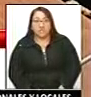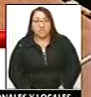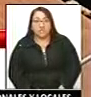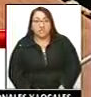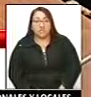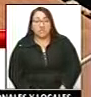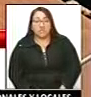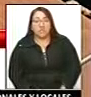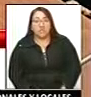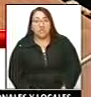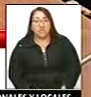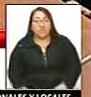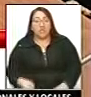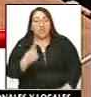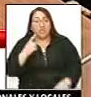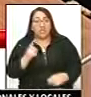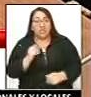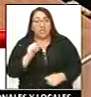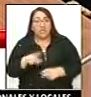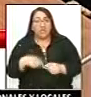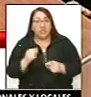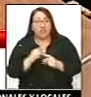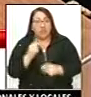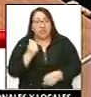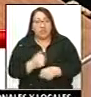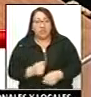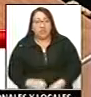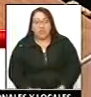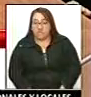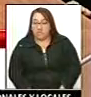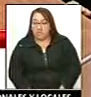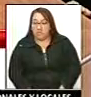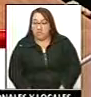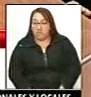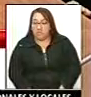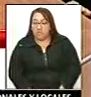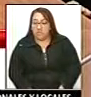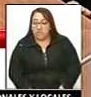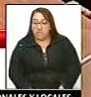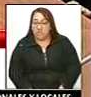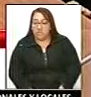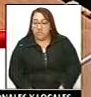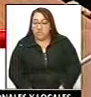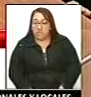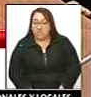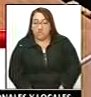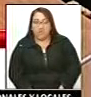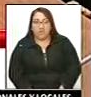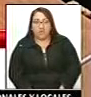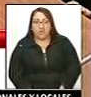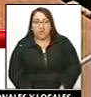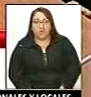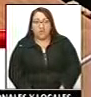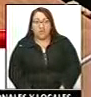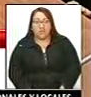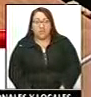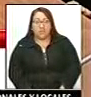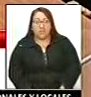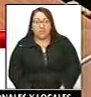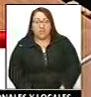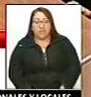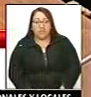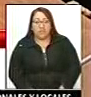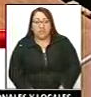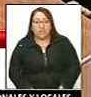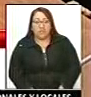supervisiones de las siguientes obligaciones, ¿no? Como por ejemplo contar con el CONEI, verificar que que los